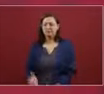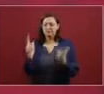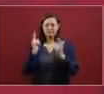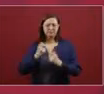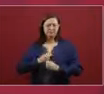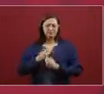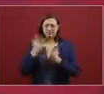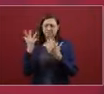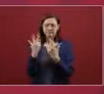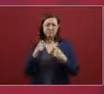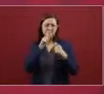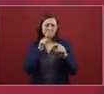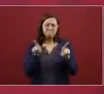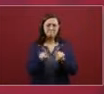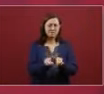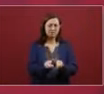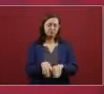nuestra libertad.